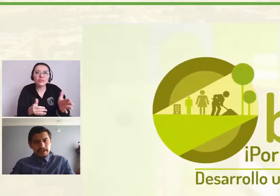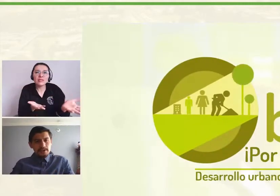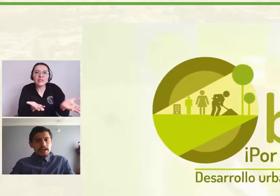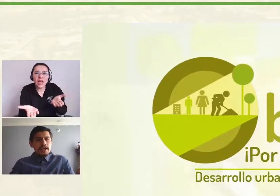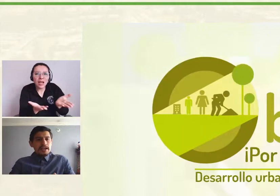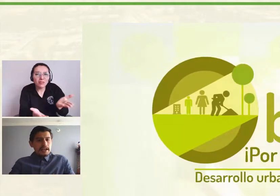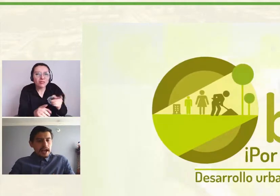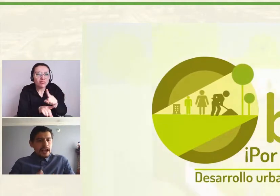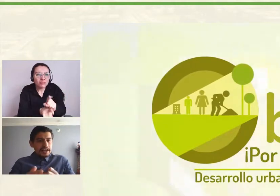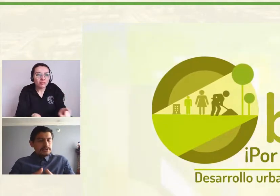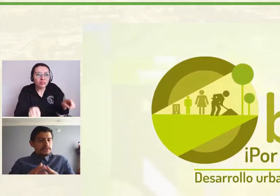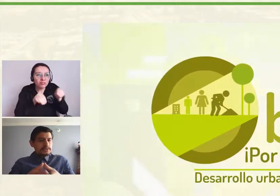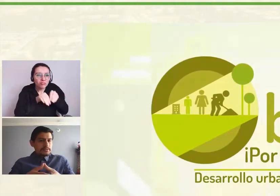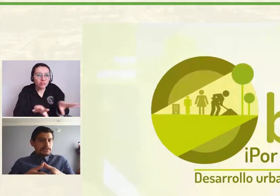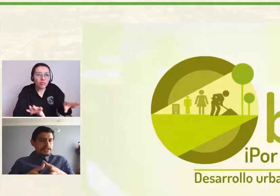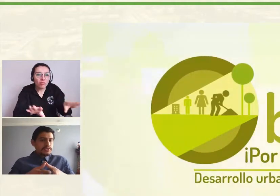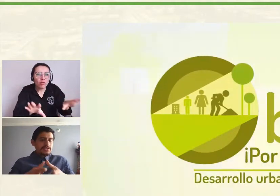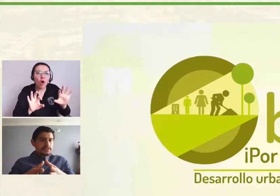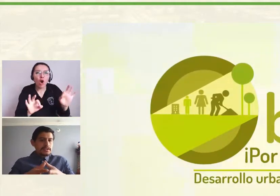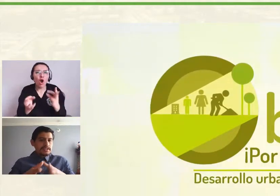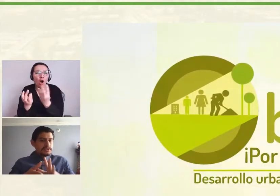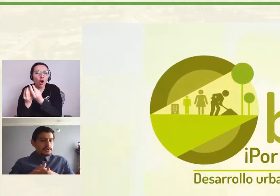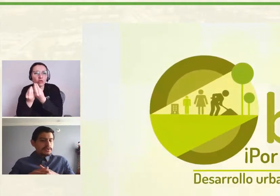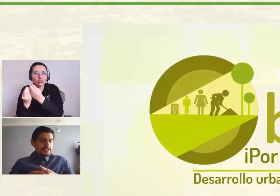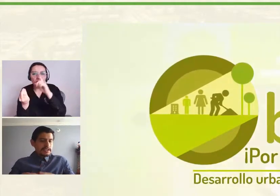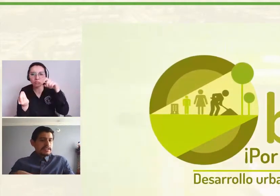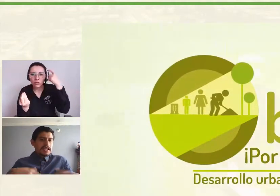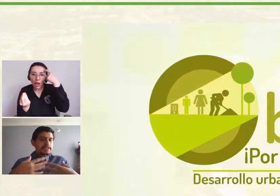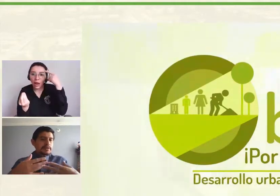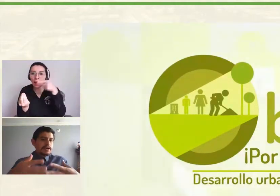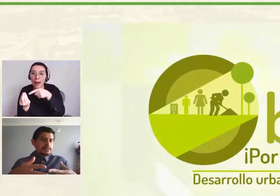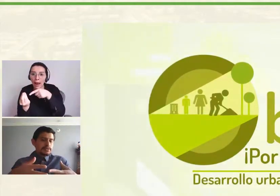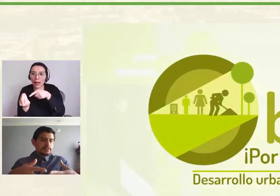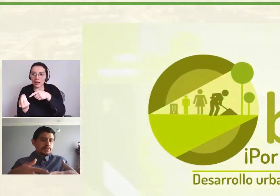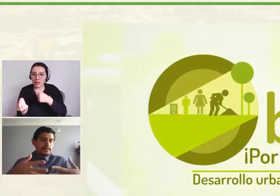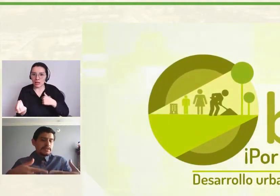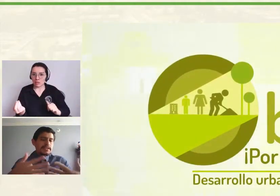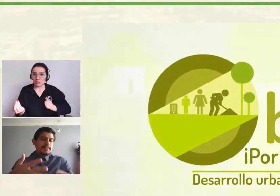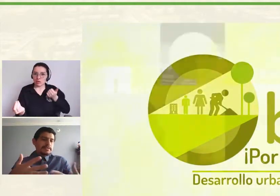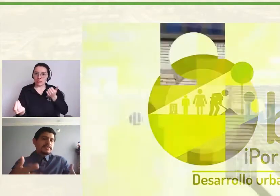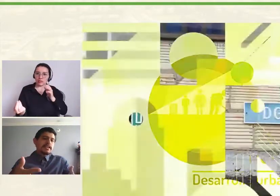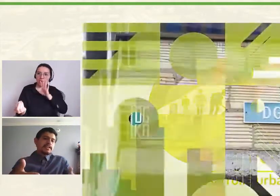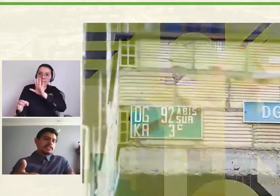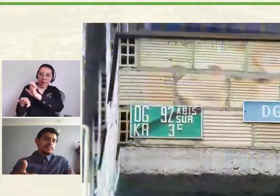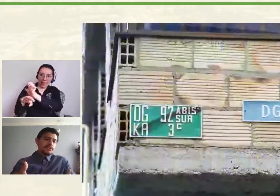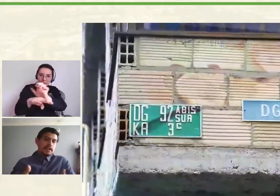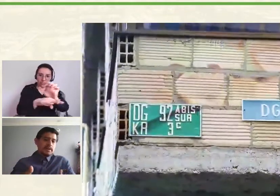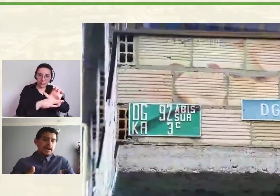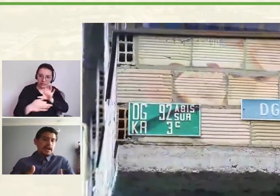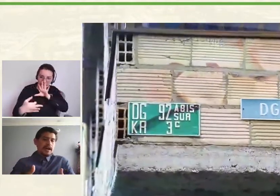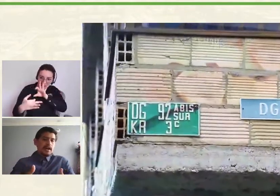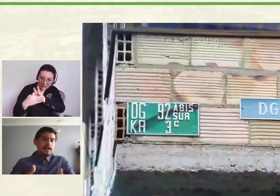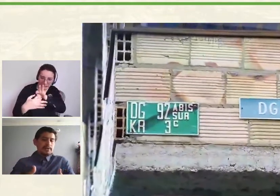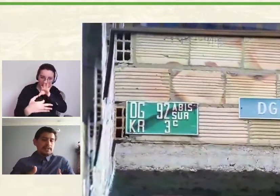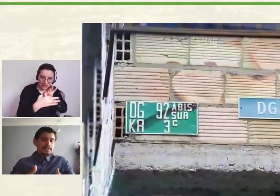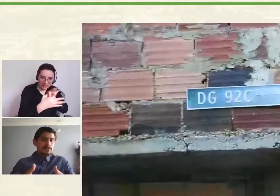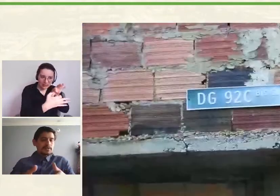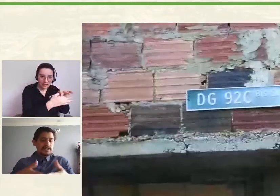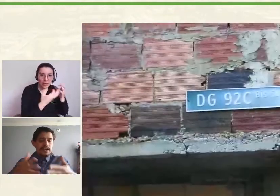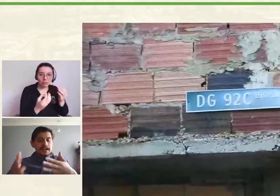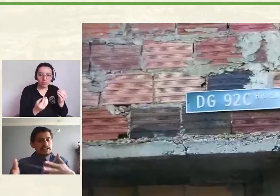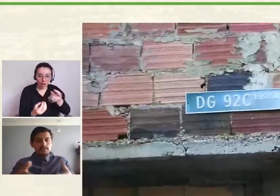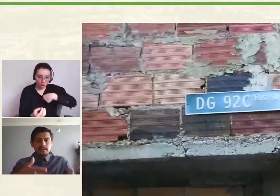de gobierno. Ahí nosotros hemos hecho ciertos enlaces con otras entidades para nosotros poder empezar a presentar este programa a